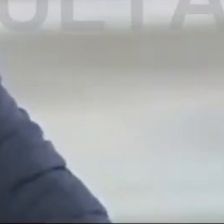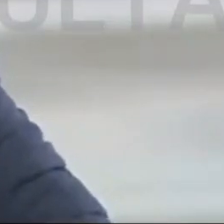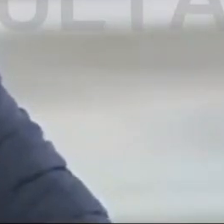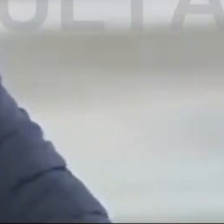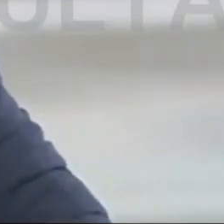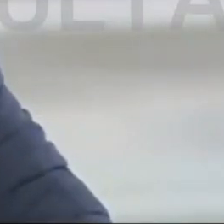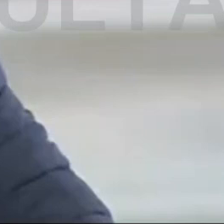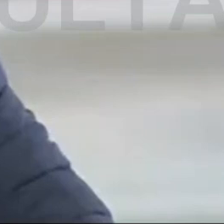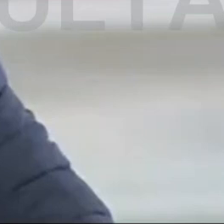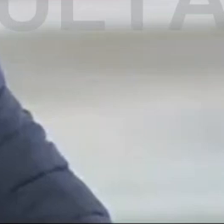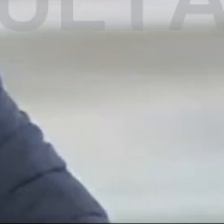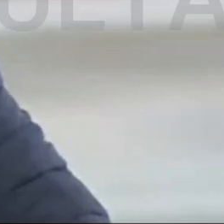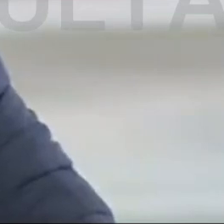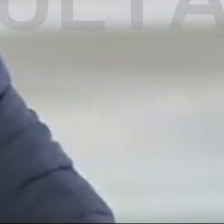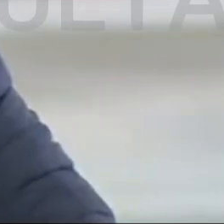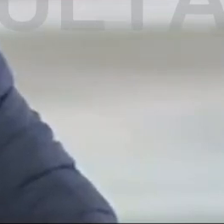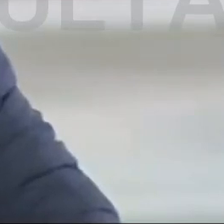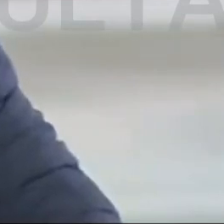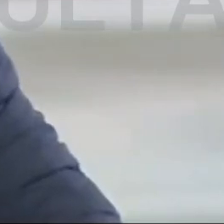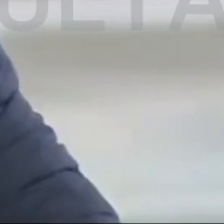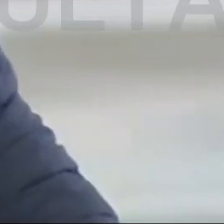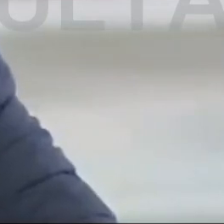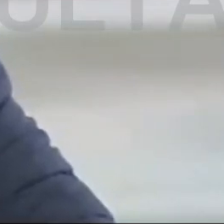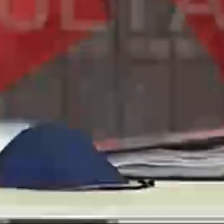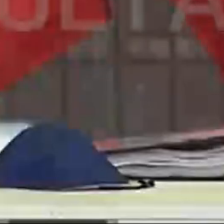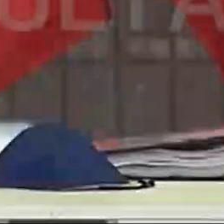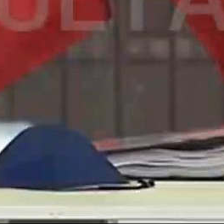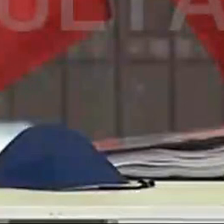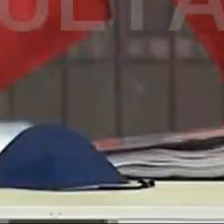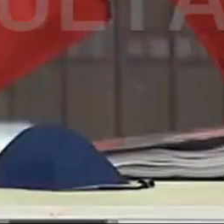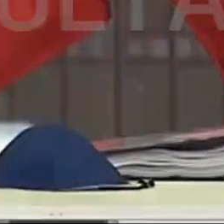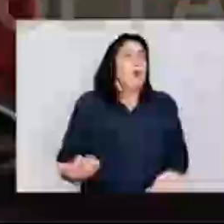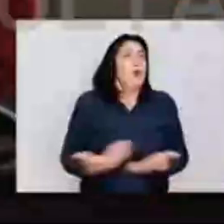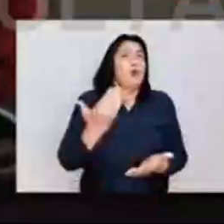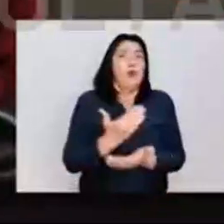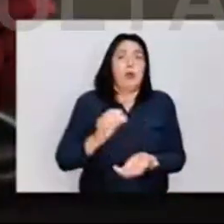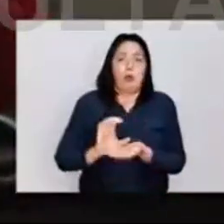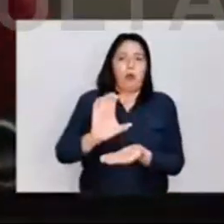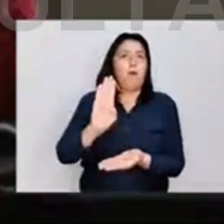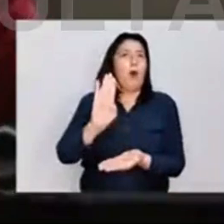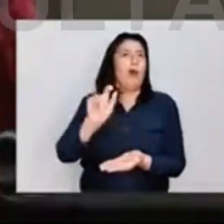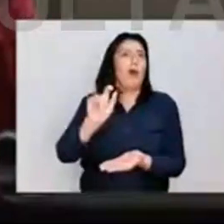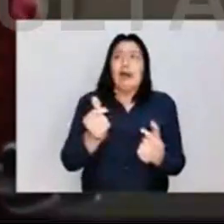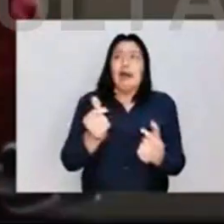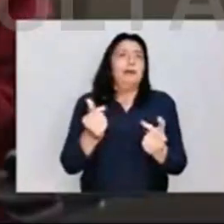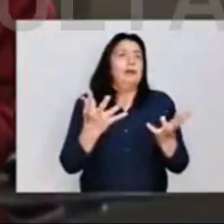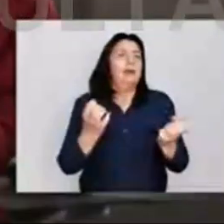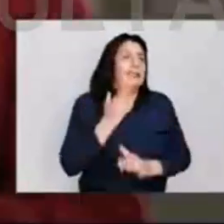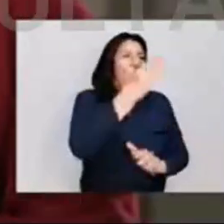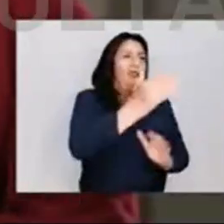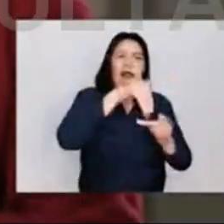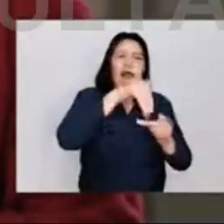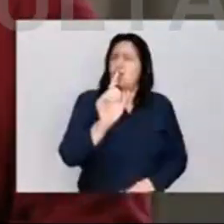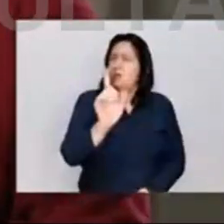ya, comenzará en la primera fase a partir del sábado 10. Sale un nuevo bono y al toque, querida